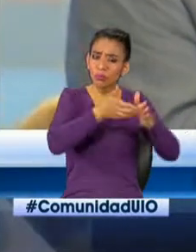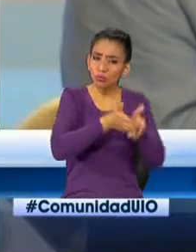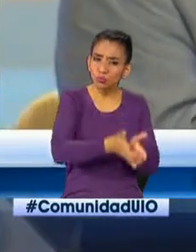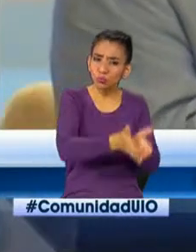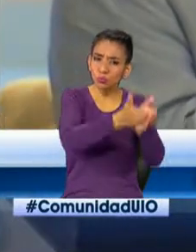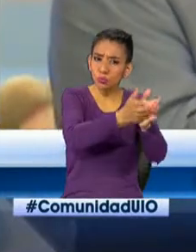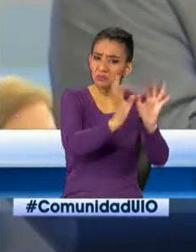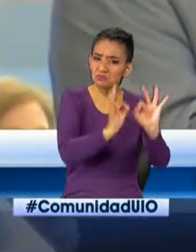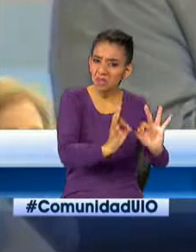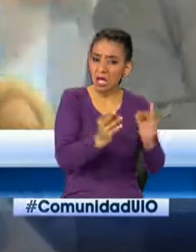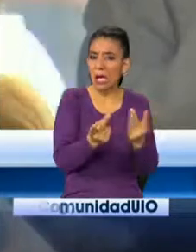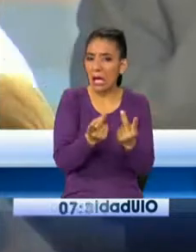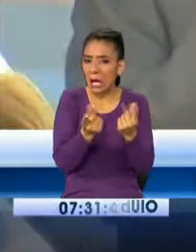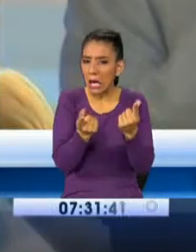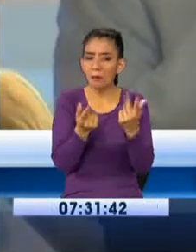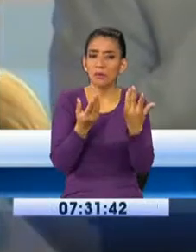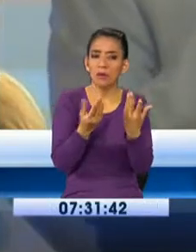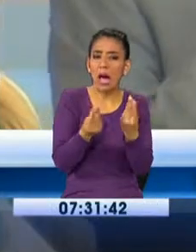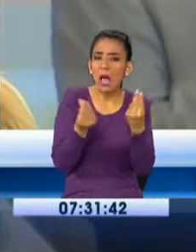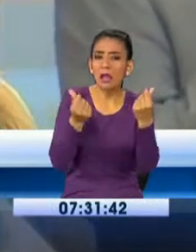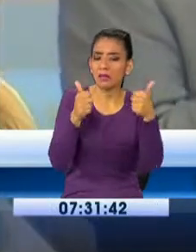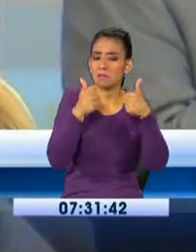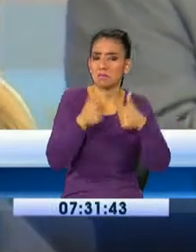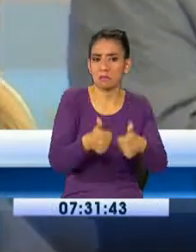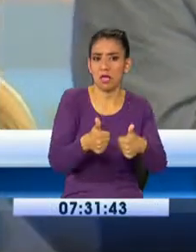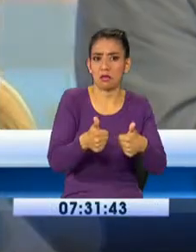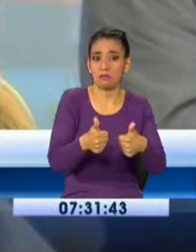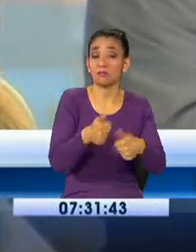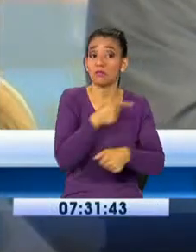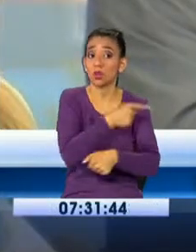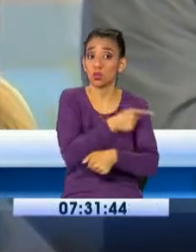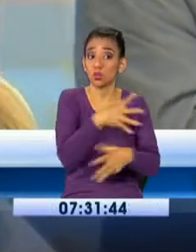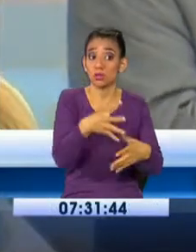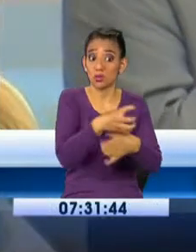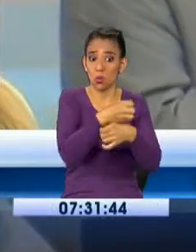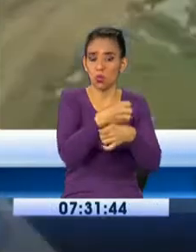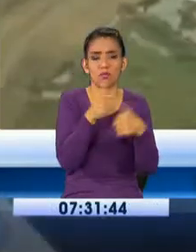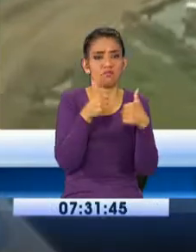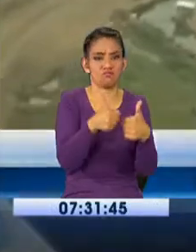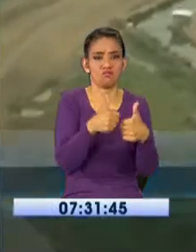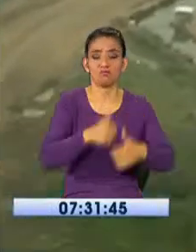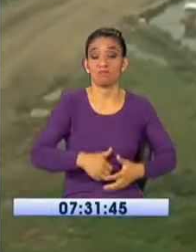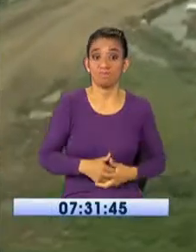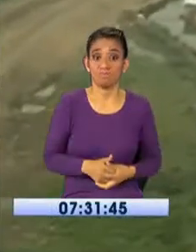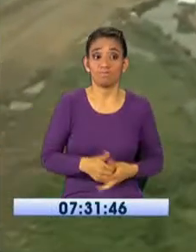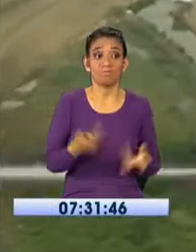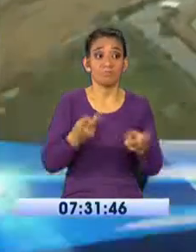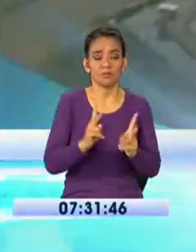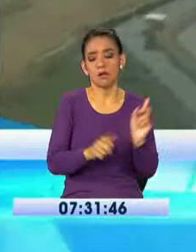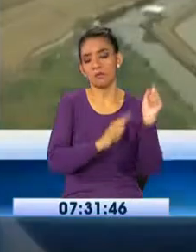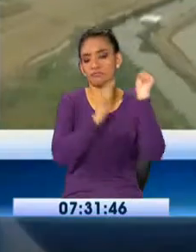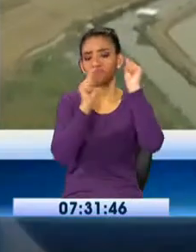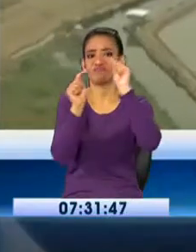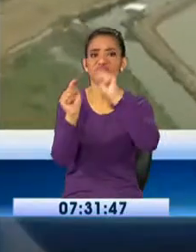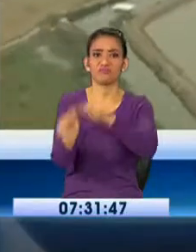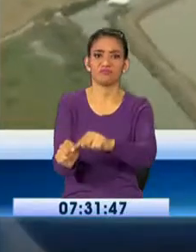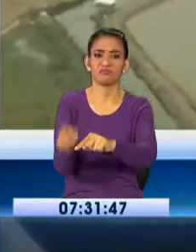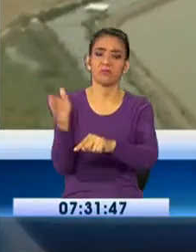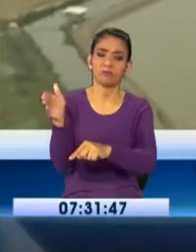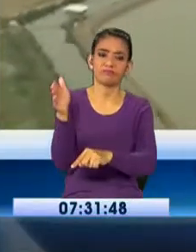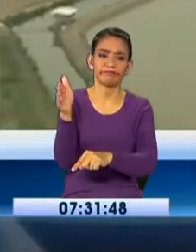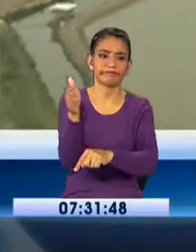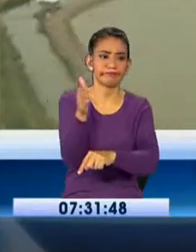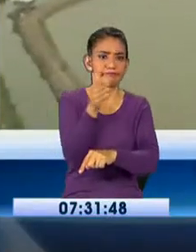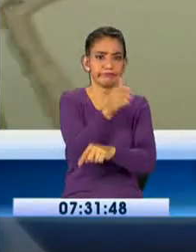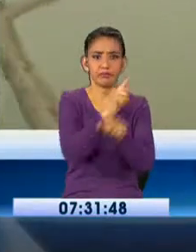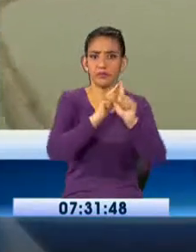eficiencia, calidad, oportunidad, para garantizando las condiciones de seguridad. De ahí que continuaba sus recorridos por otros